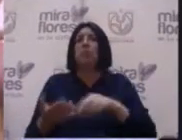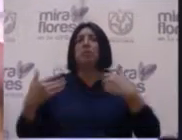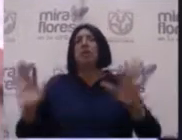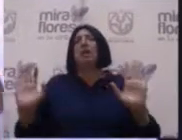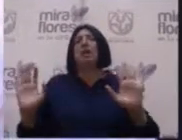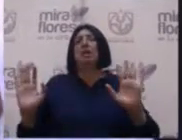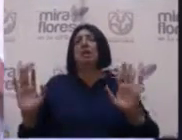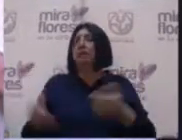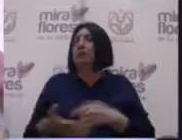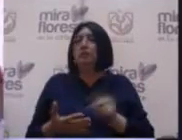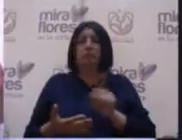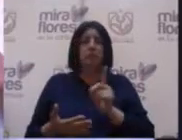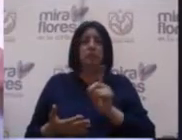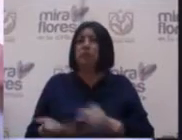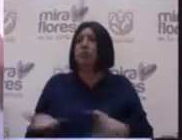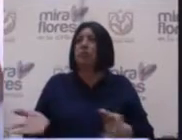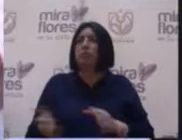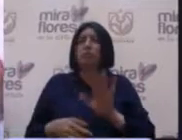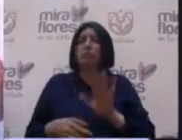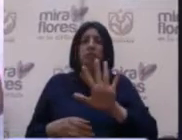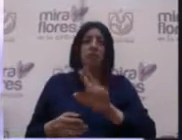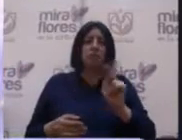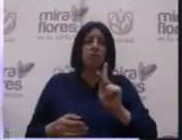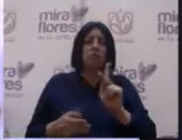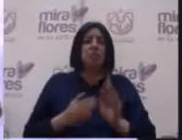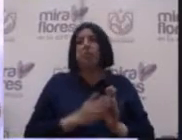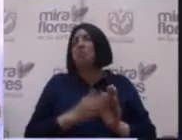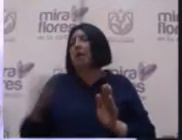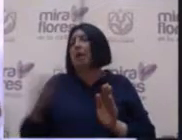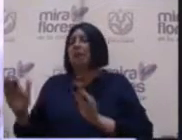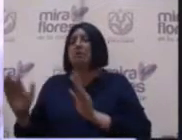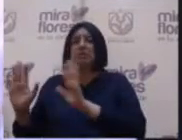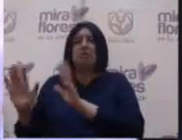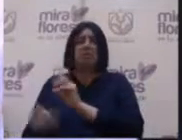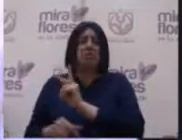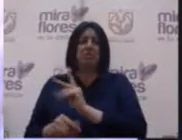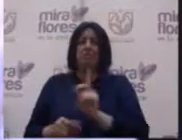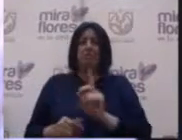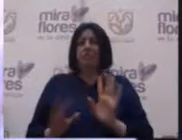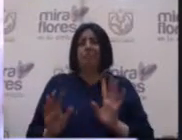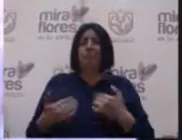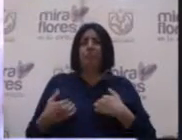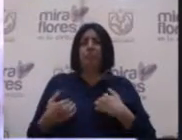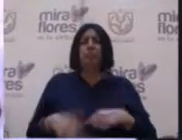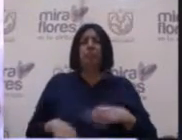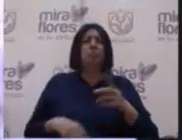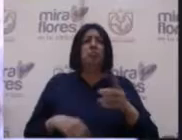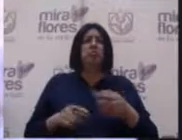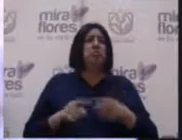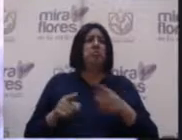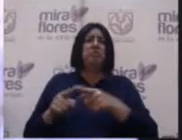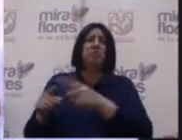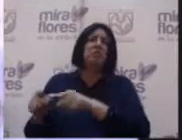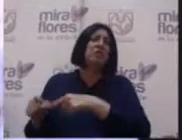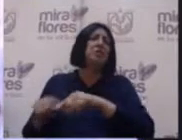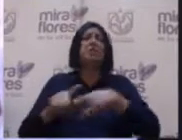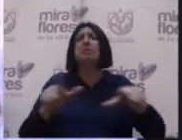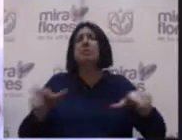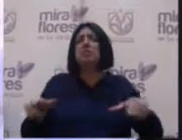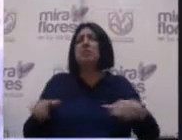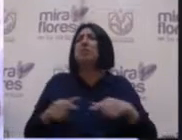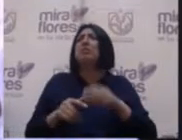tenemos ciclovías, hemos aumentado de 5 kilómetros a 10 kilómetros. De eso para mí no se trata. Yo circulo por diferentes distritos